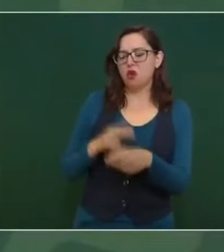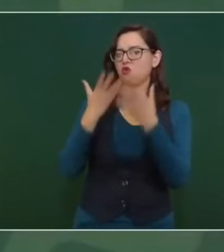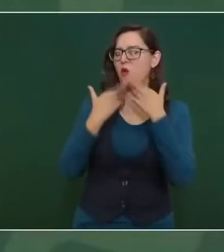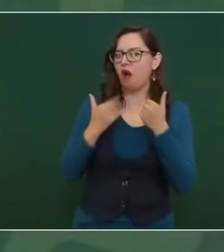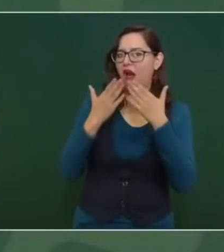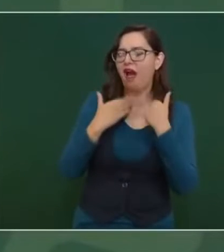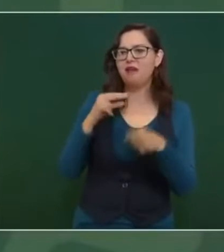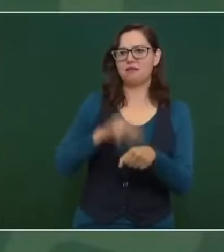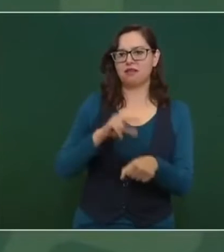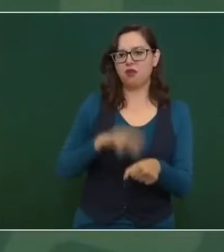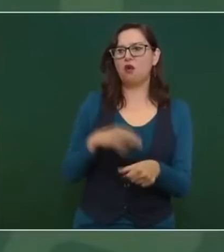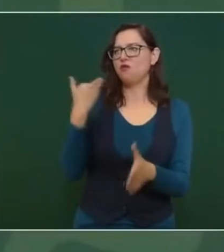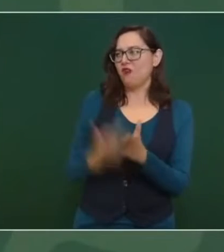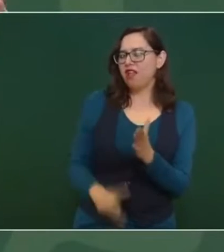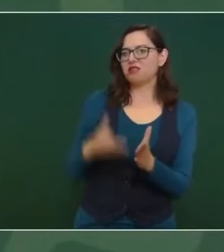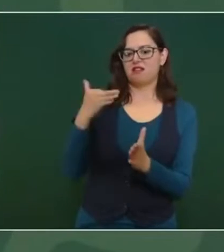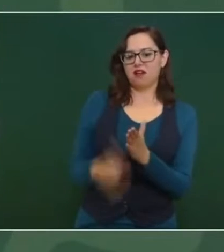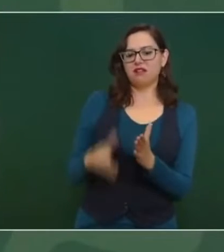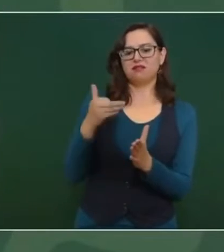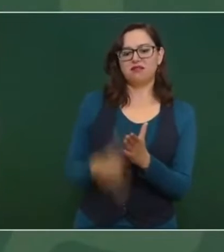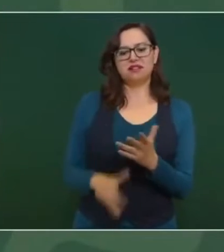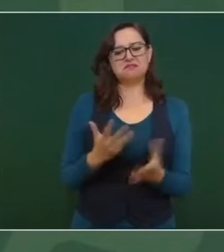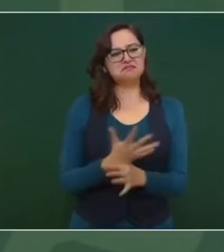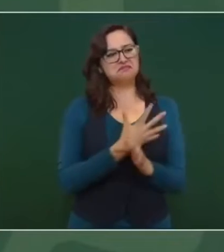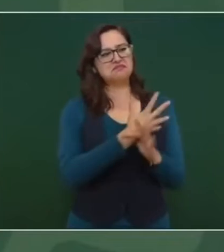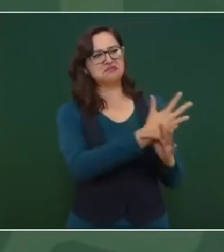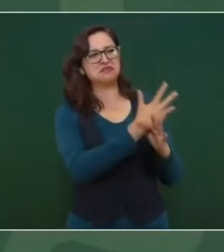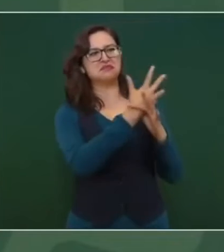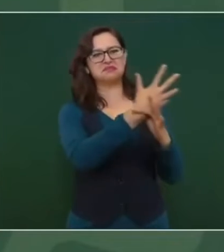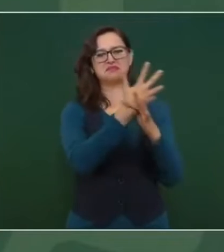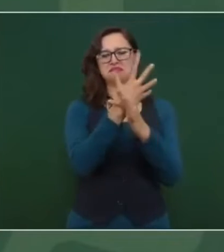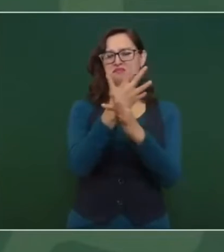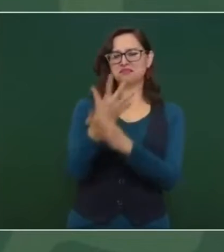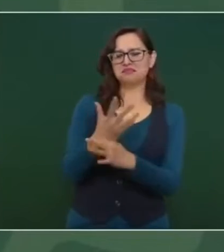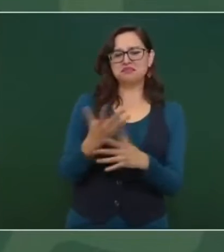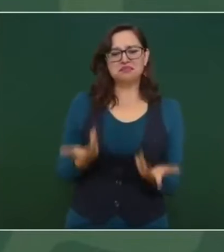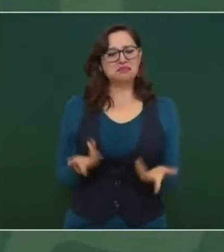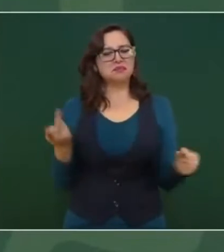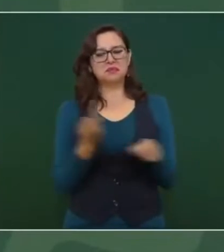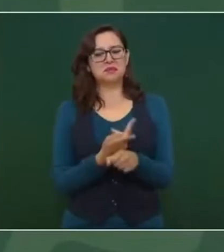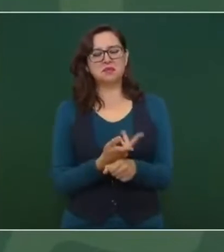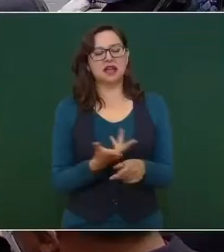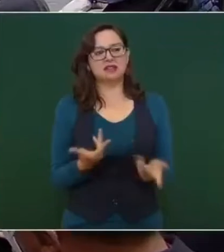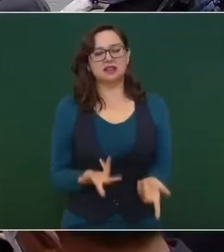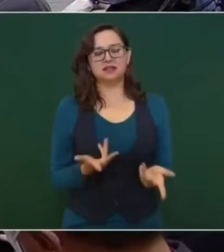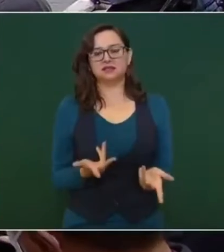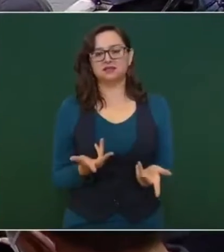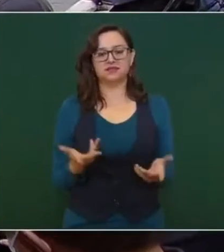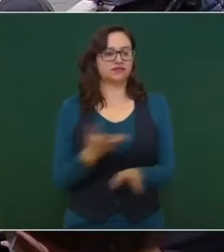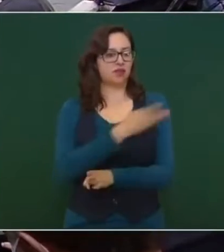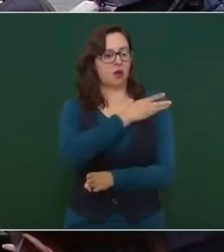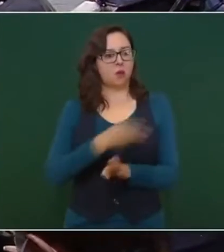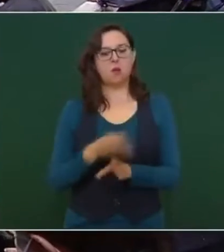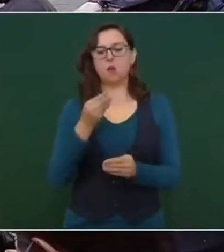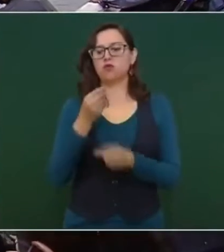personal de salud por habitantes, por población. Entonces, este déficit es producto del desmantelamiento del